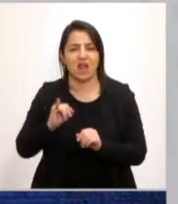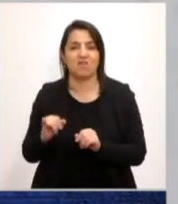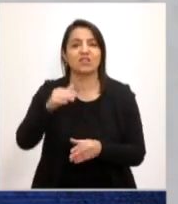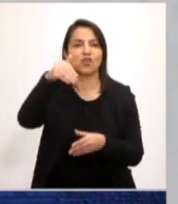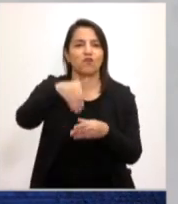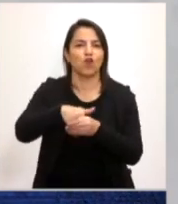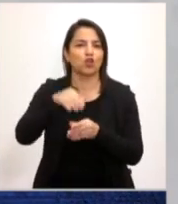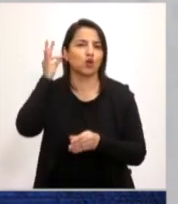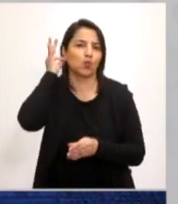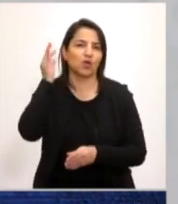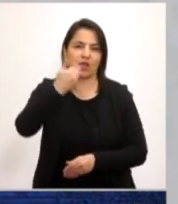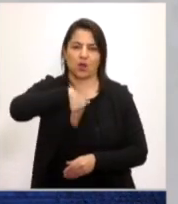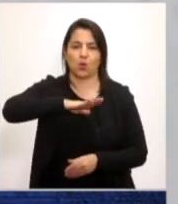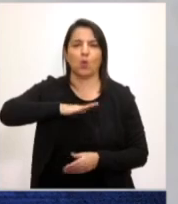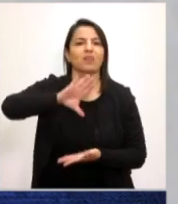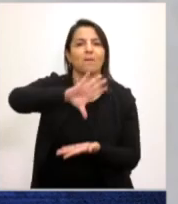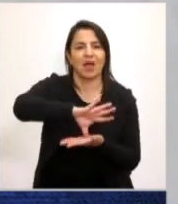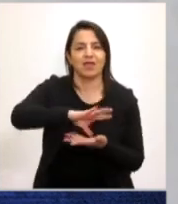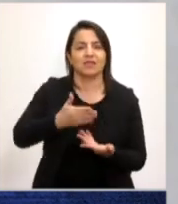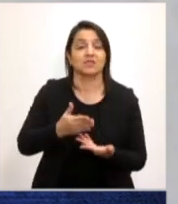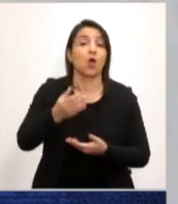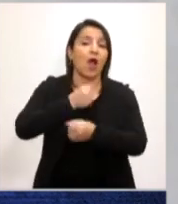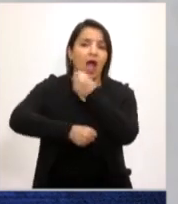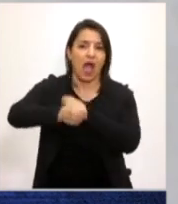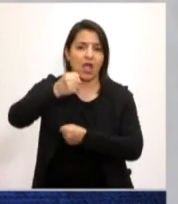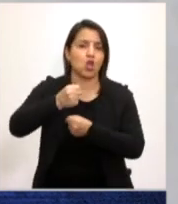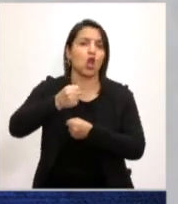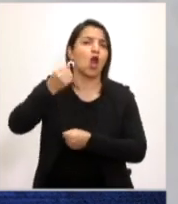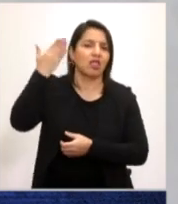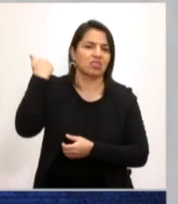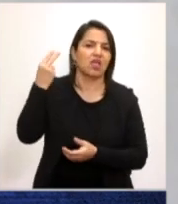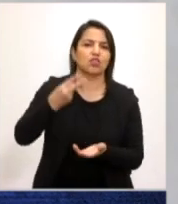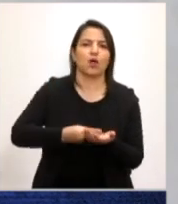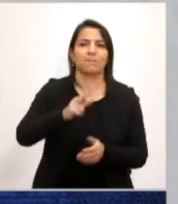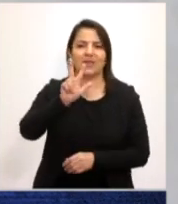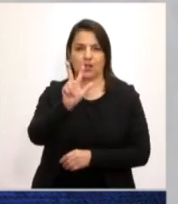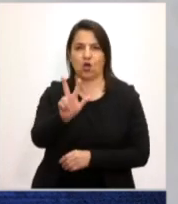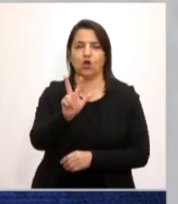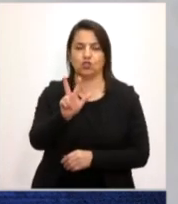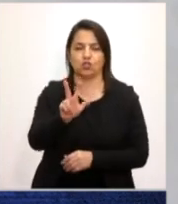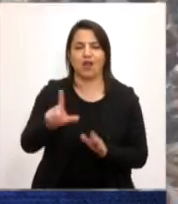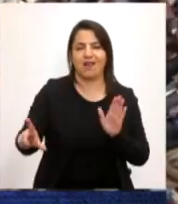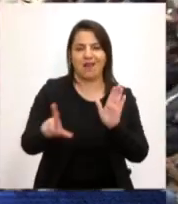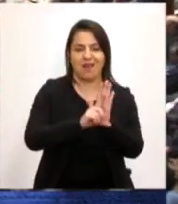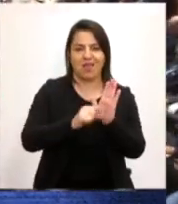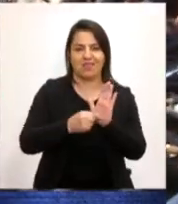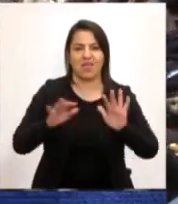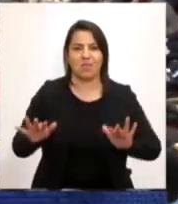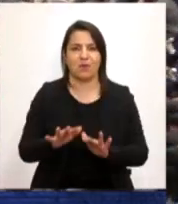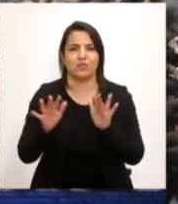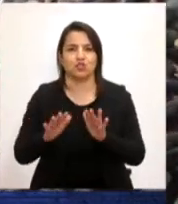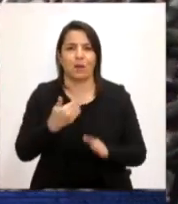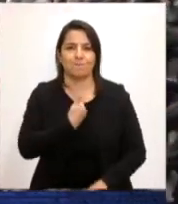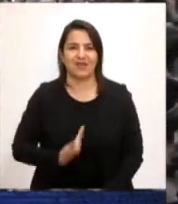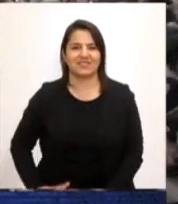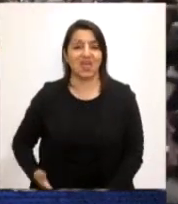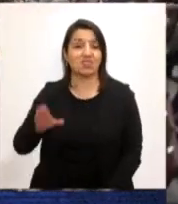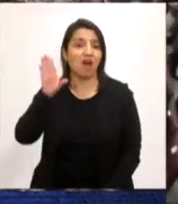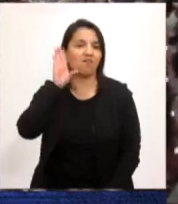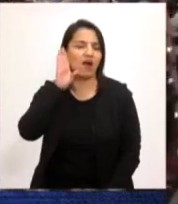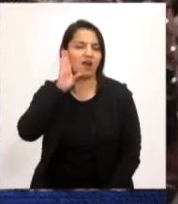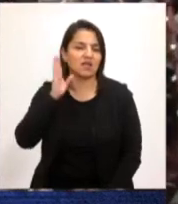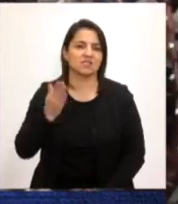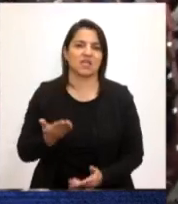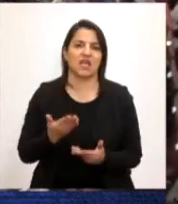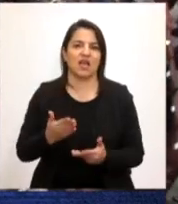mujeres en nuestro país. O en el año 2008, la ley que impulsó la presidenta Michelle Bachelet, que creó la